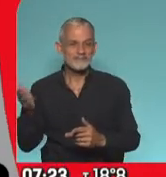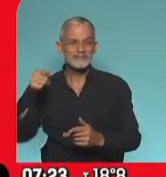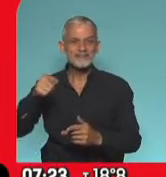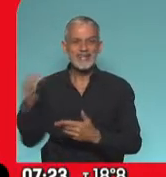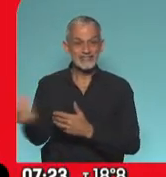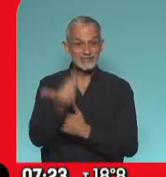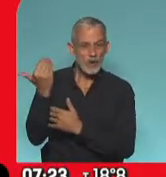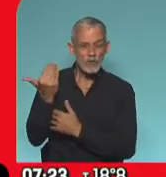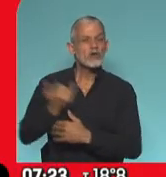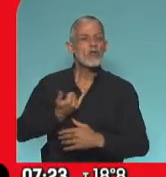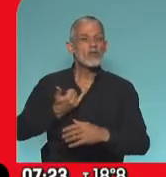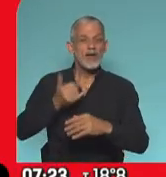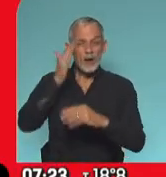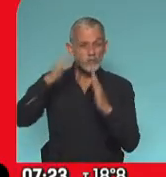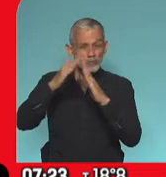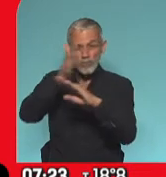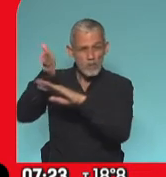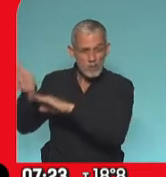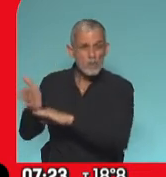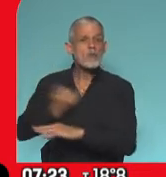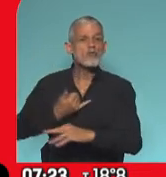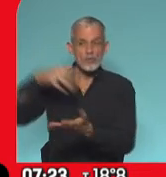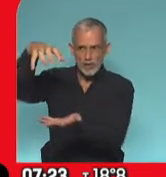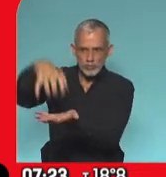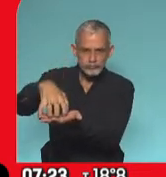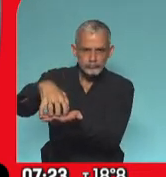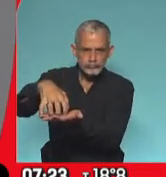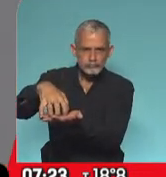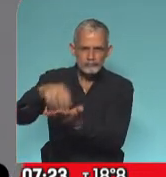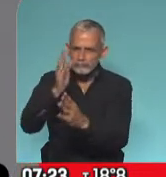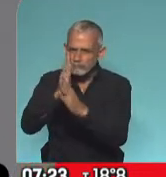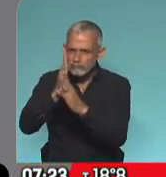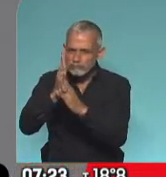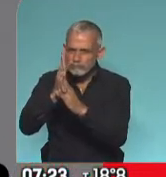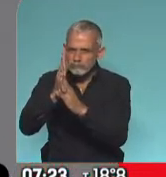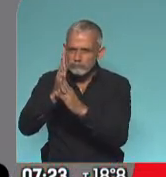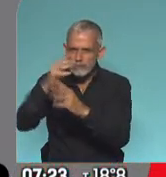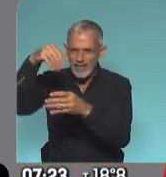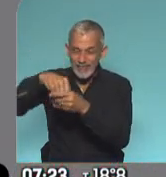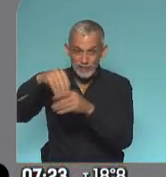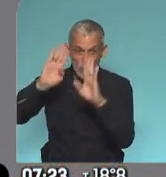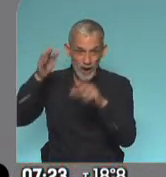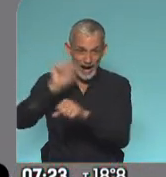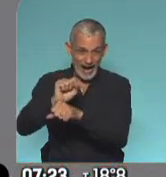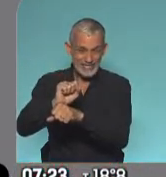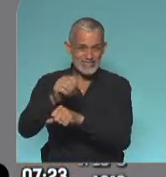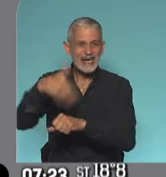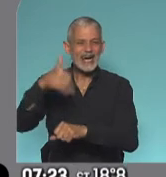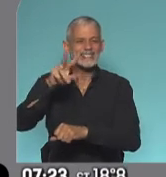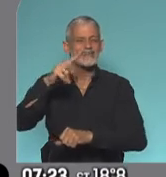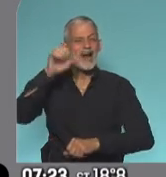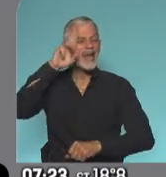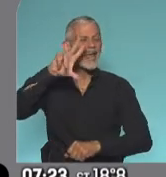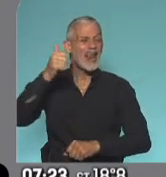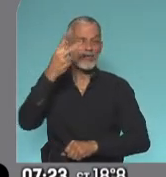en el allanamiento que se realizó en la sede de inteligencia penitenciaria en la calle varela al